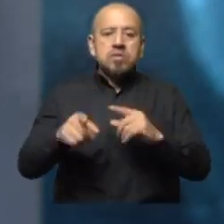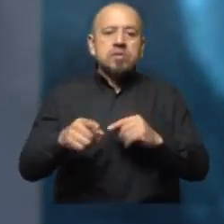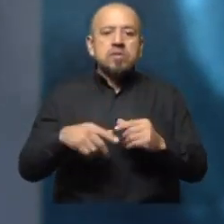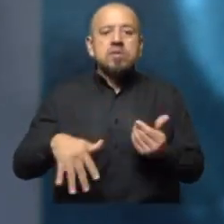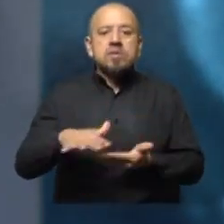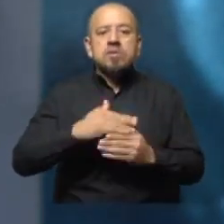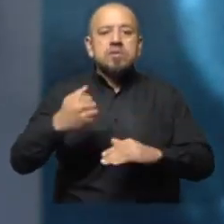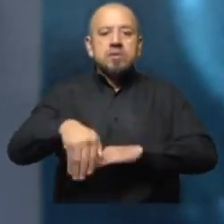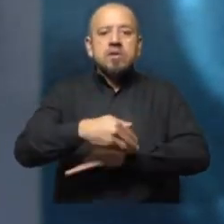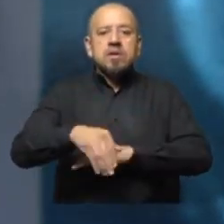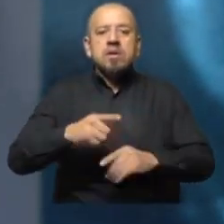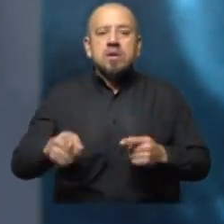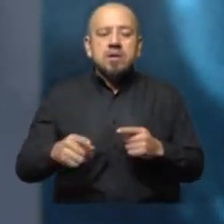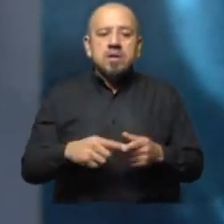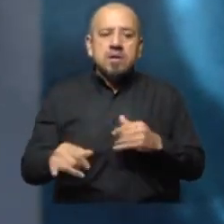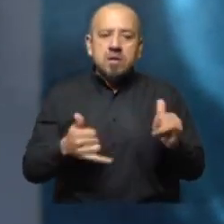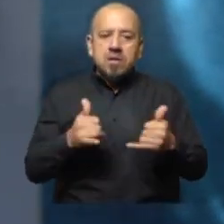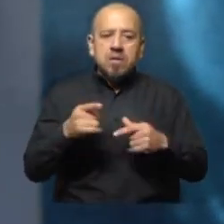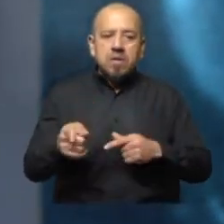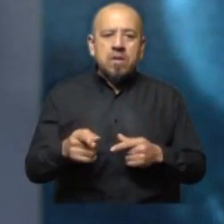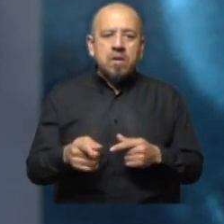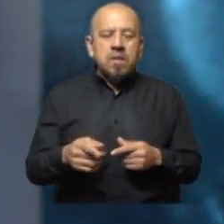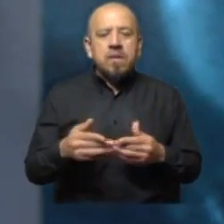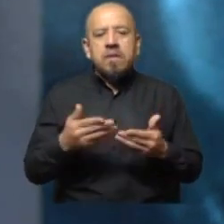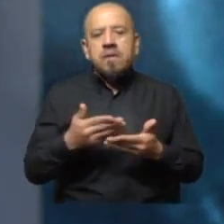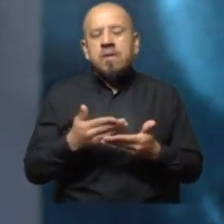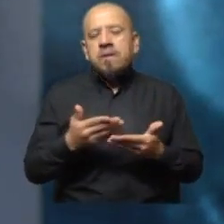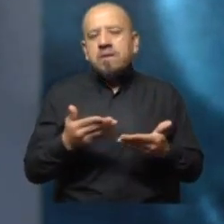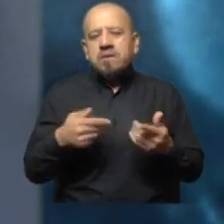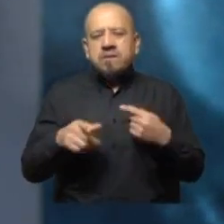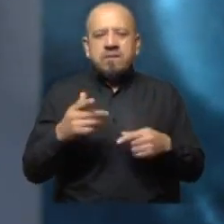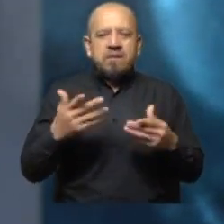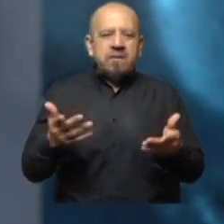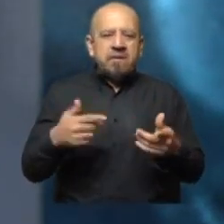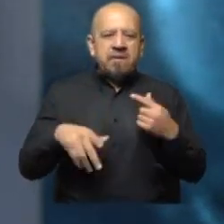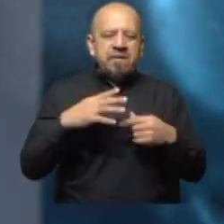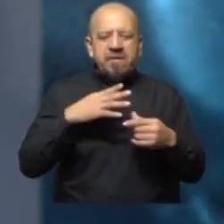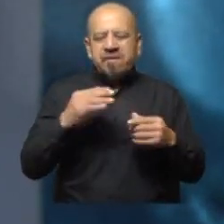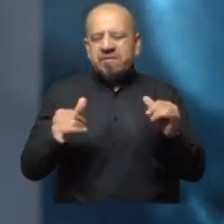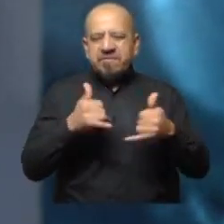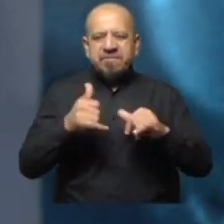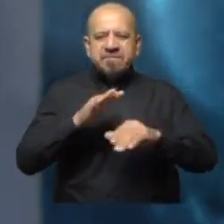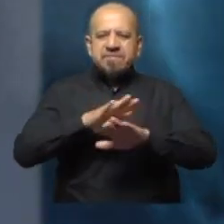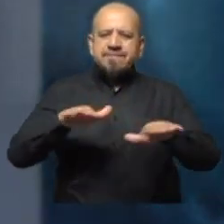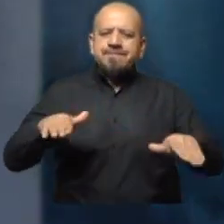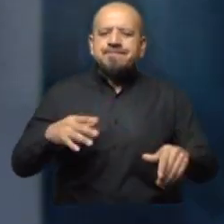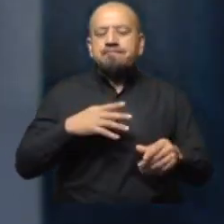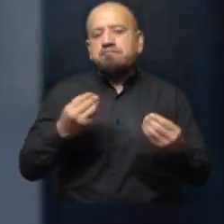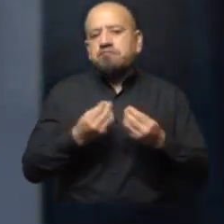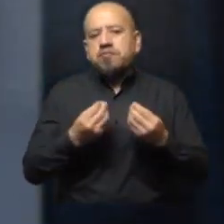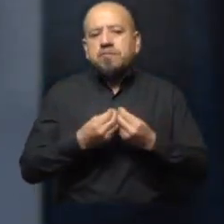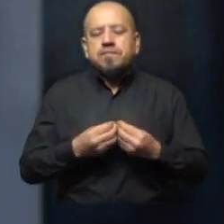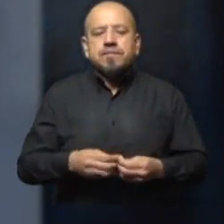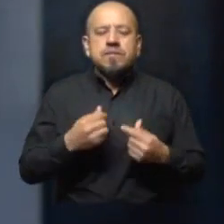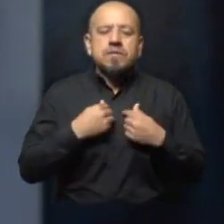la calle jugábamos a la pelota o lo que sea las escondidas lo que pintara mucho yo era